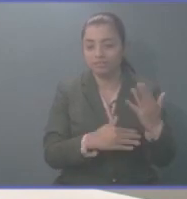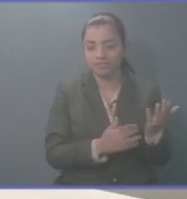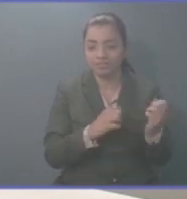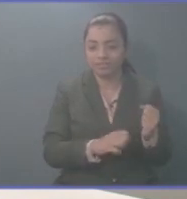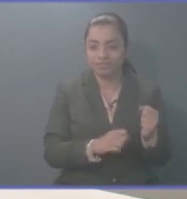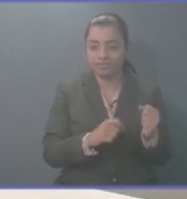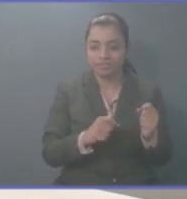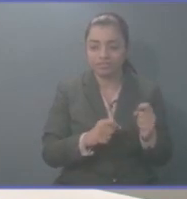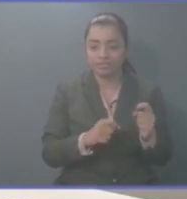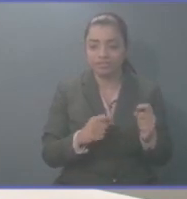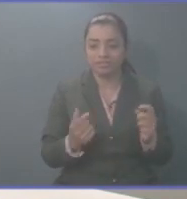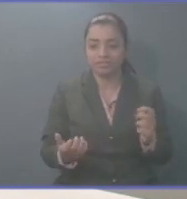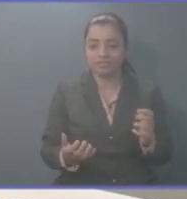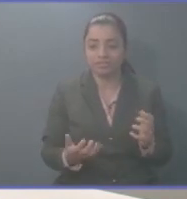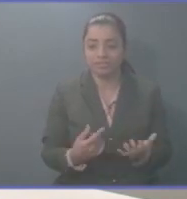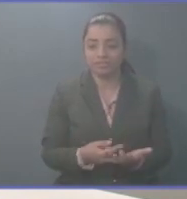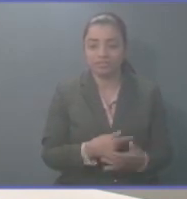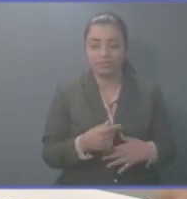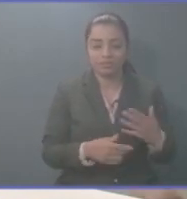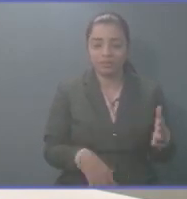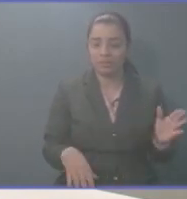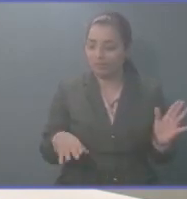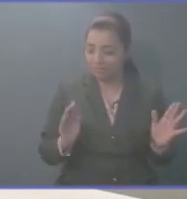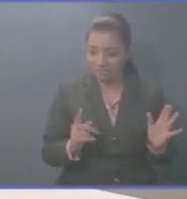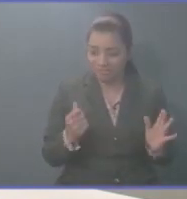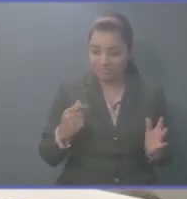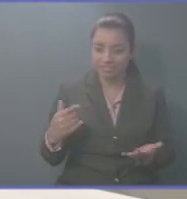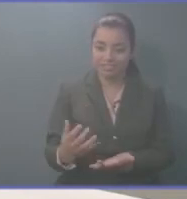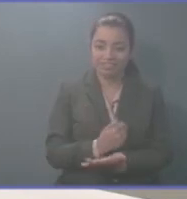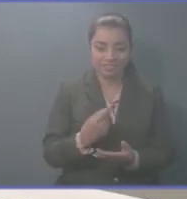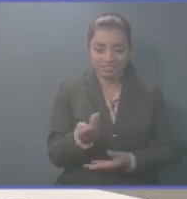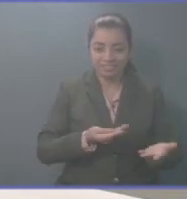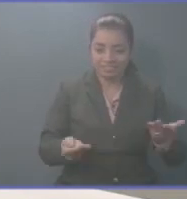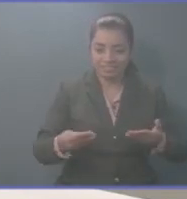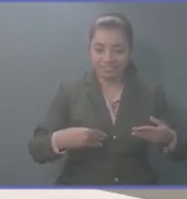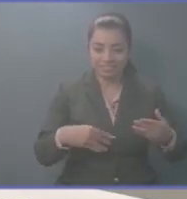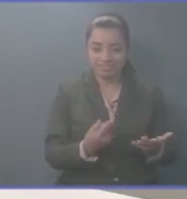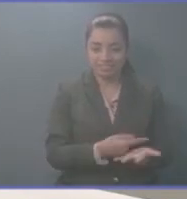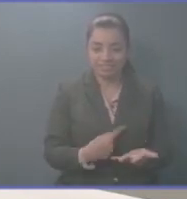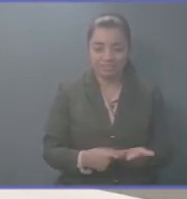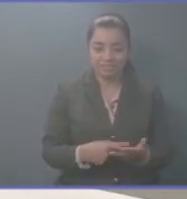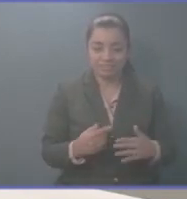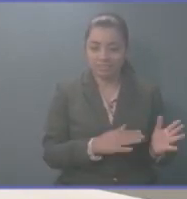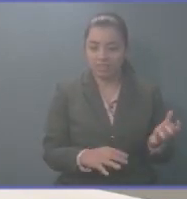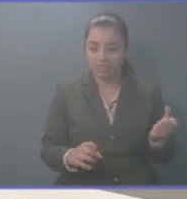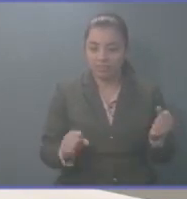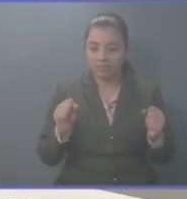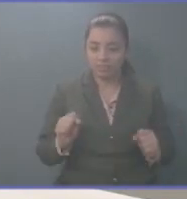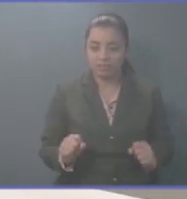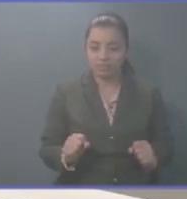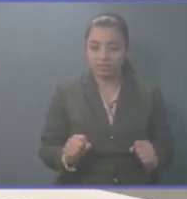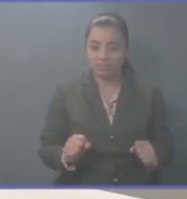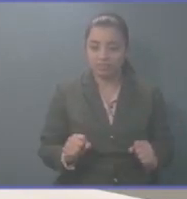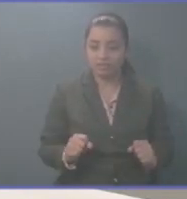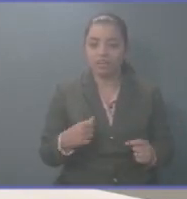no van con un mandatario, con un jefe de Estado, con un estadista, como él quiere venderse. Por ejemplo, decirles a la gente